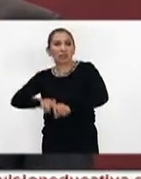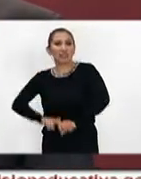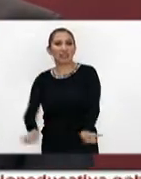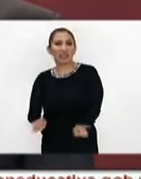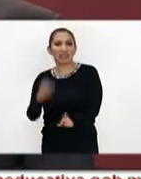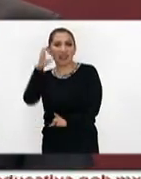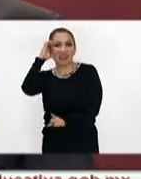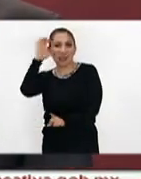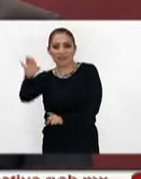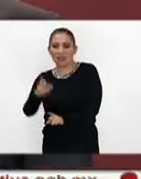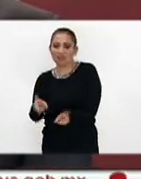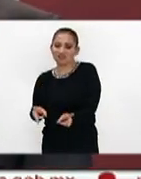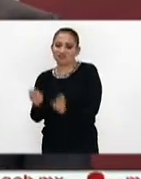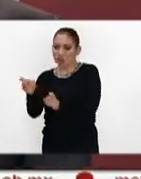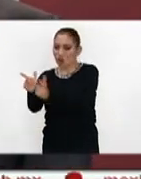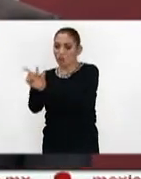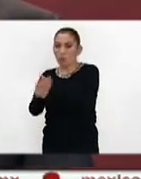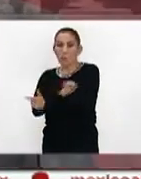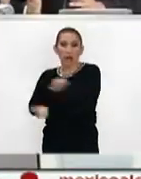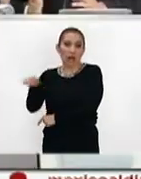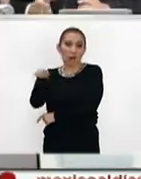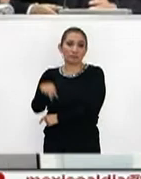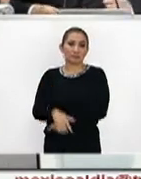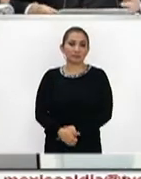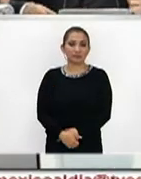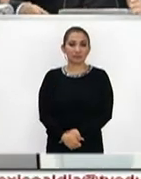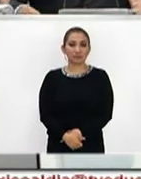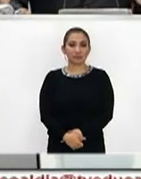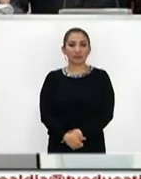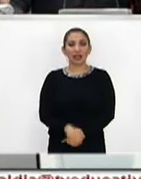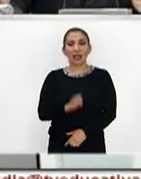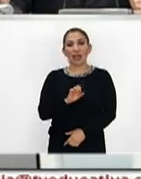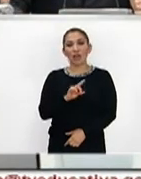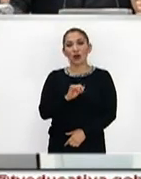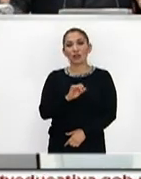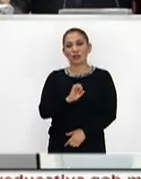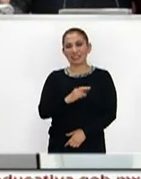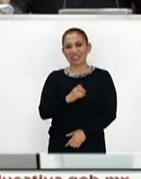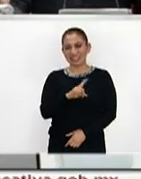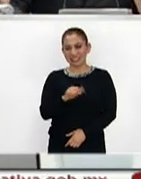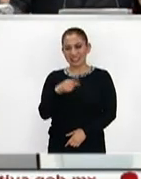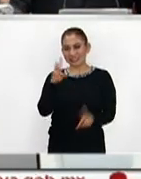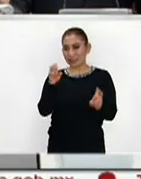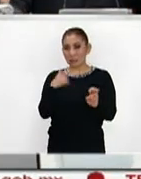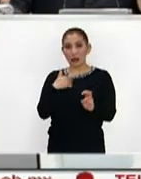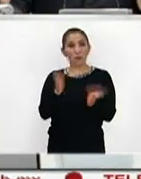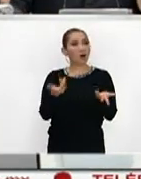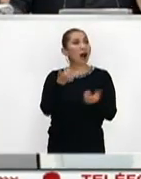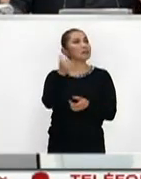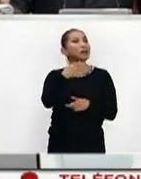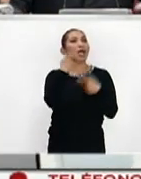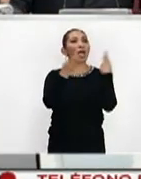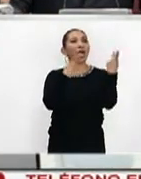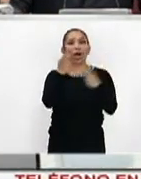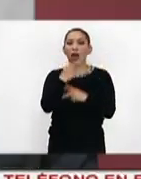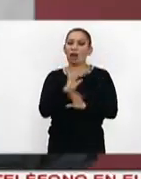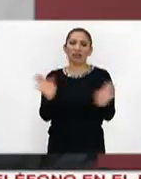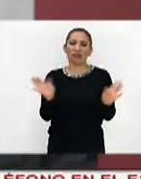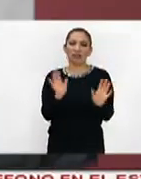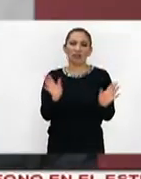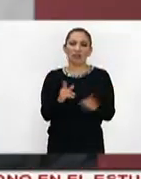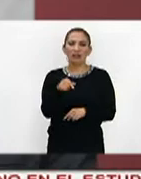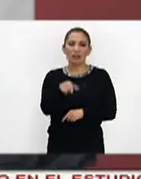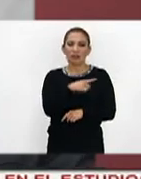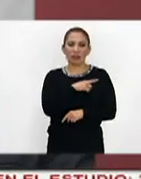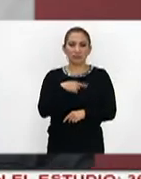un crimen que perpetra el crimen organizado. Eduardo Sánchez dijo que estos temas no pueden tomarse a la ligera ni verse de manera simplista.